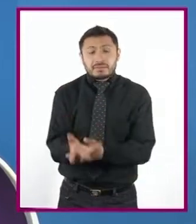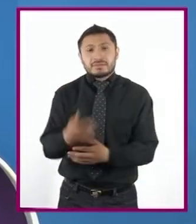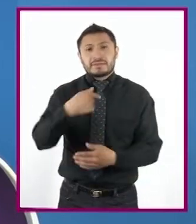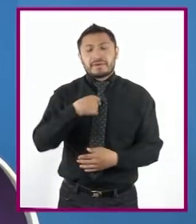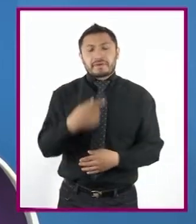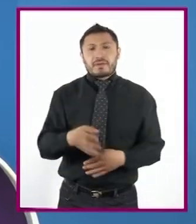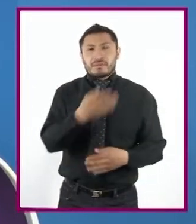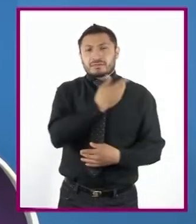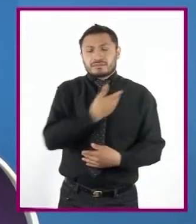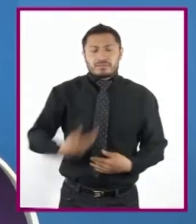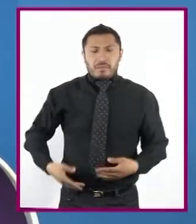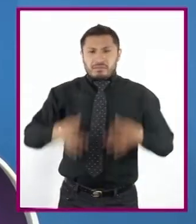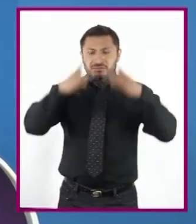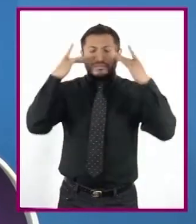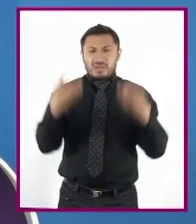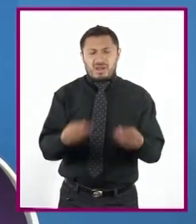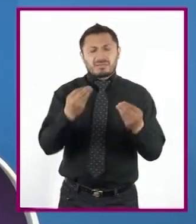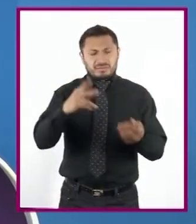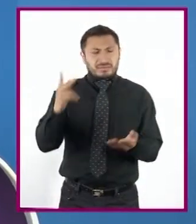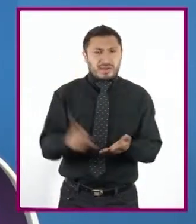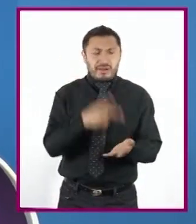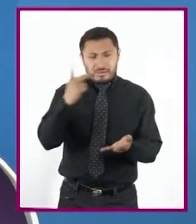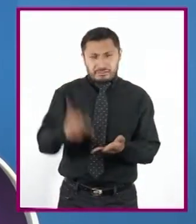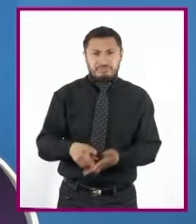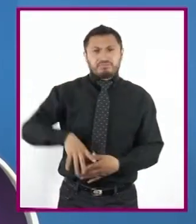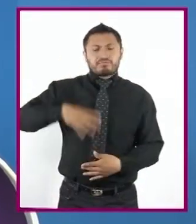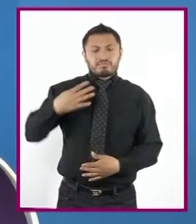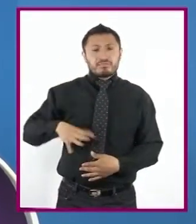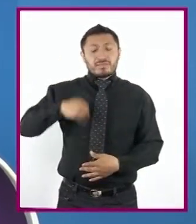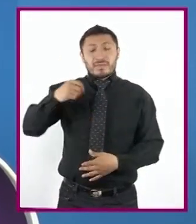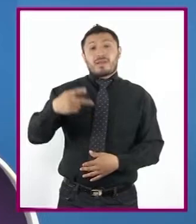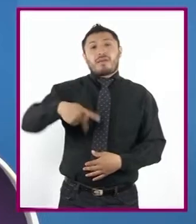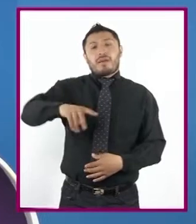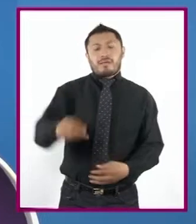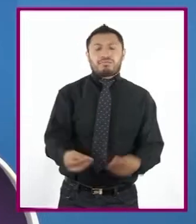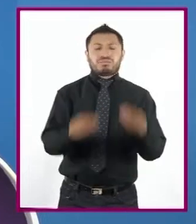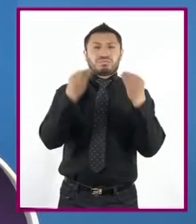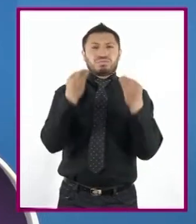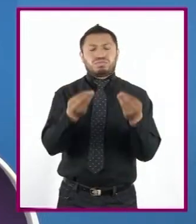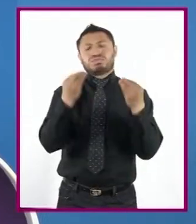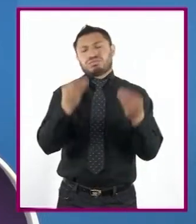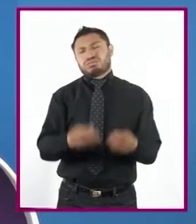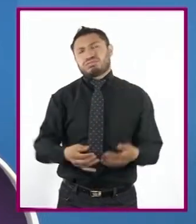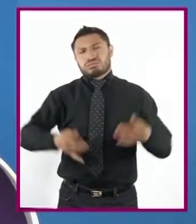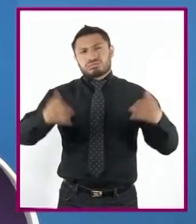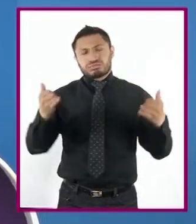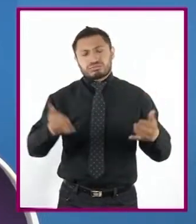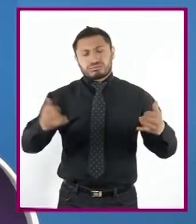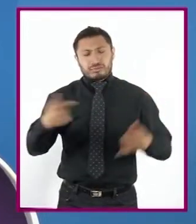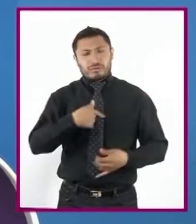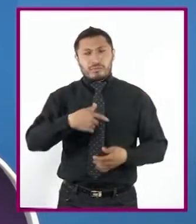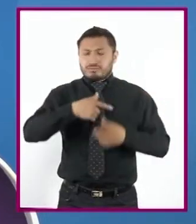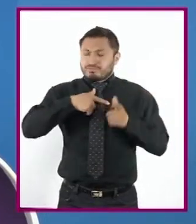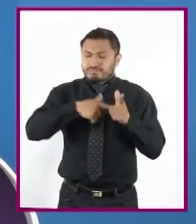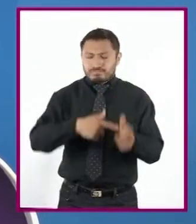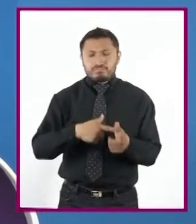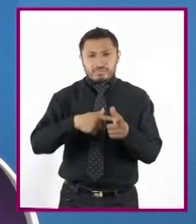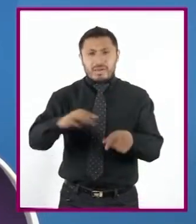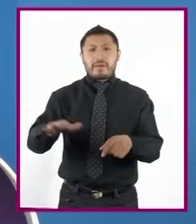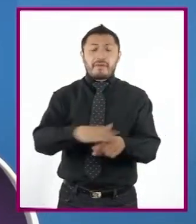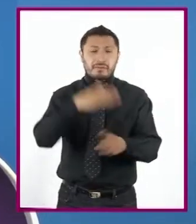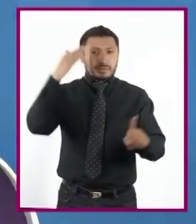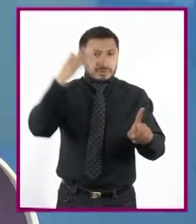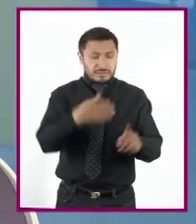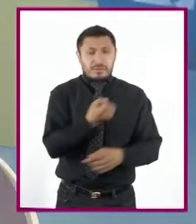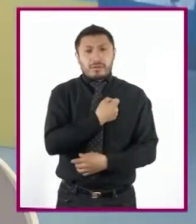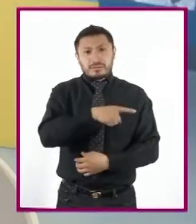la presidencia en muchas y muy diversas ocasiones, pero pesa demasiado y he tenido que permanecer en ella por la propia salud del pueblo